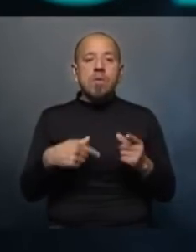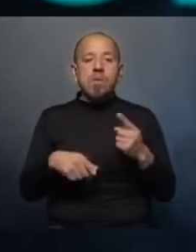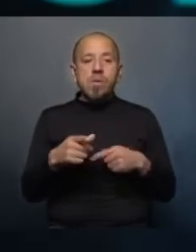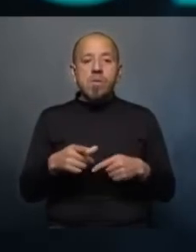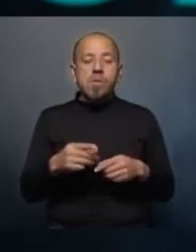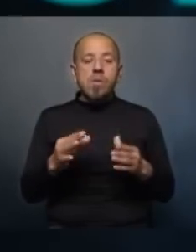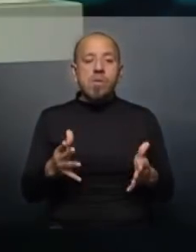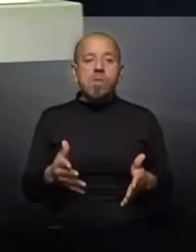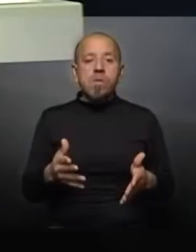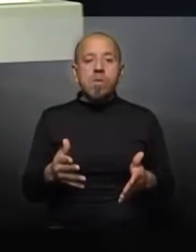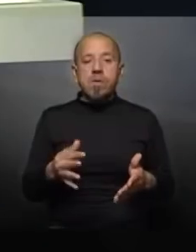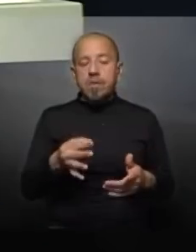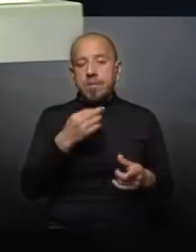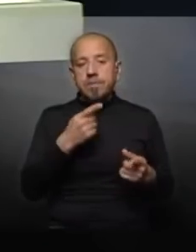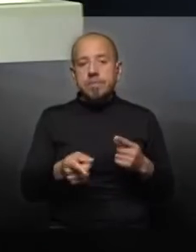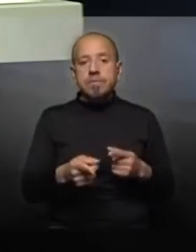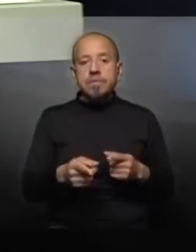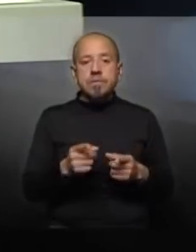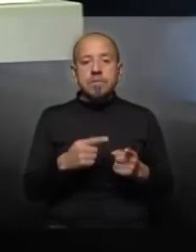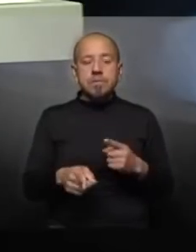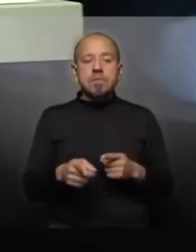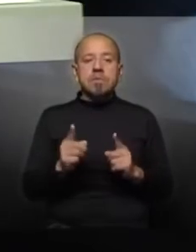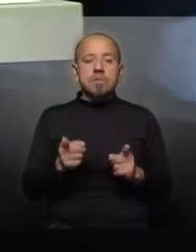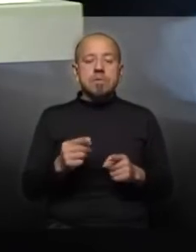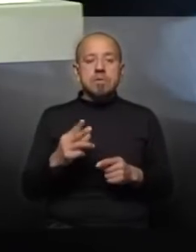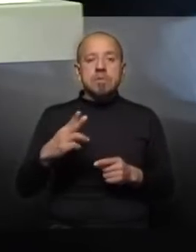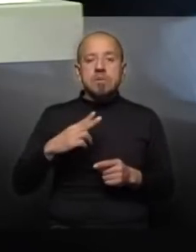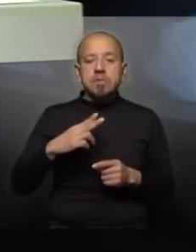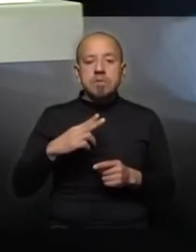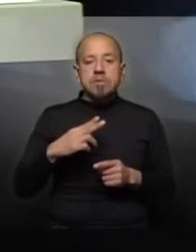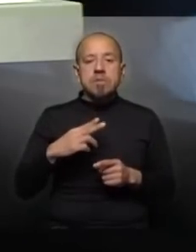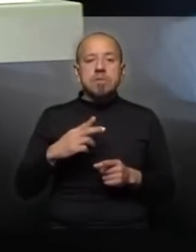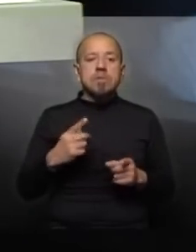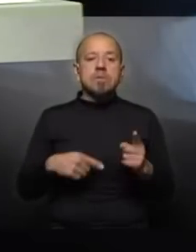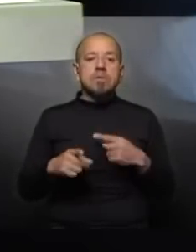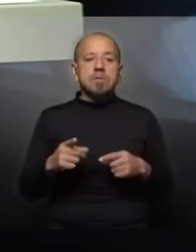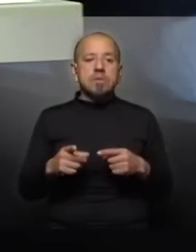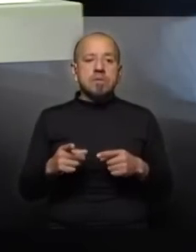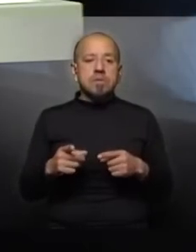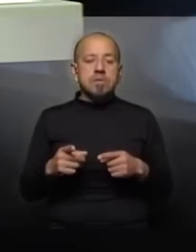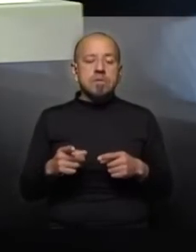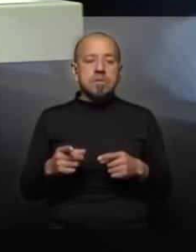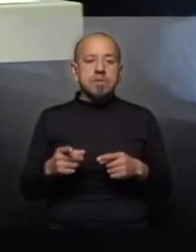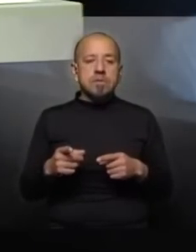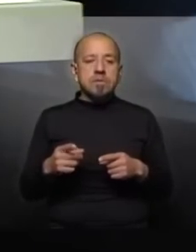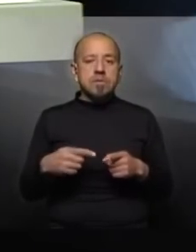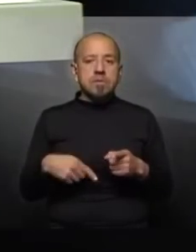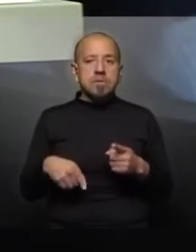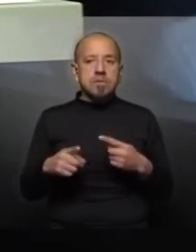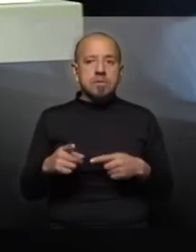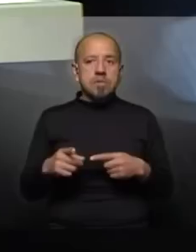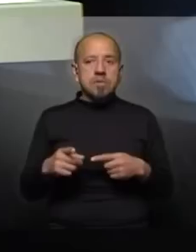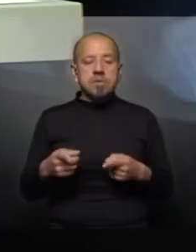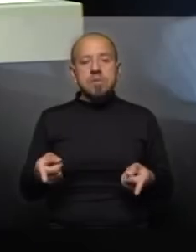esos atrasos de lo que hablamos que se dan también a nivel privado y digamos ponerse a punto este